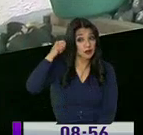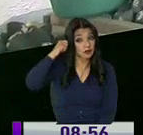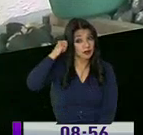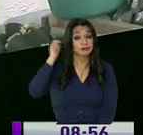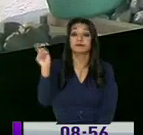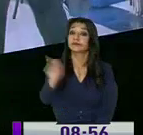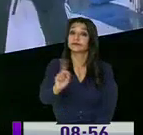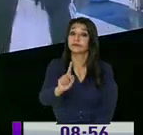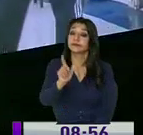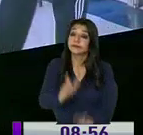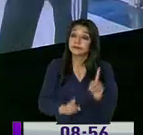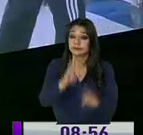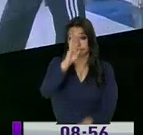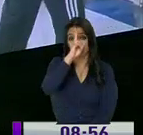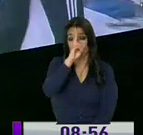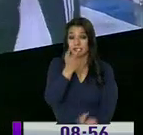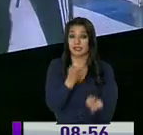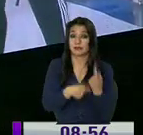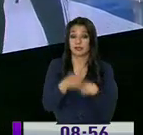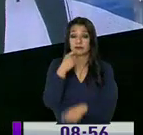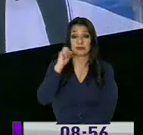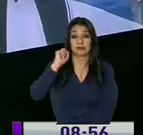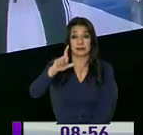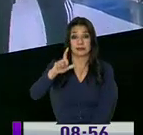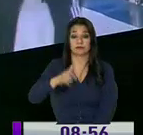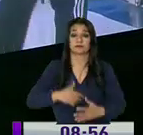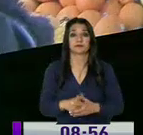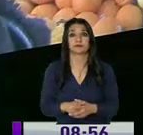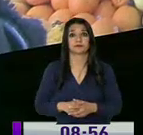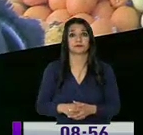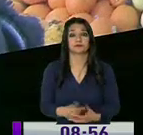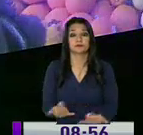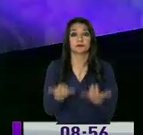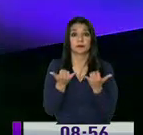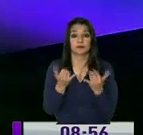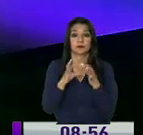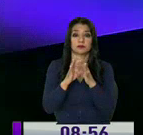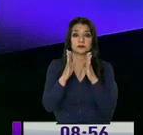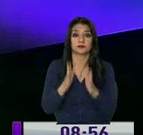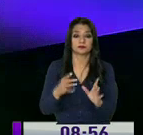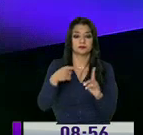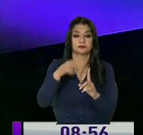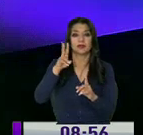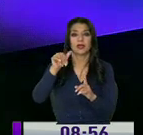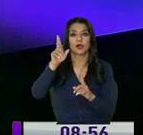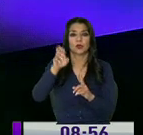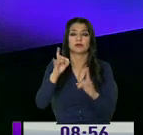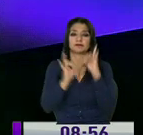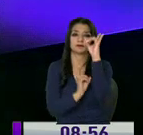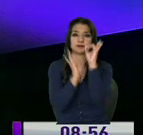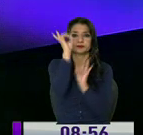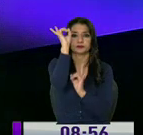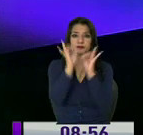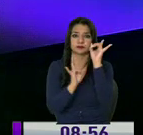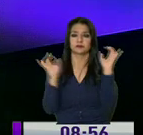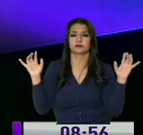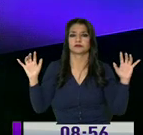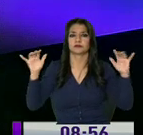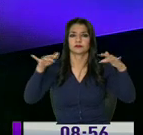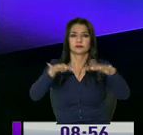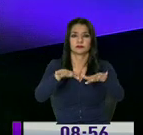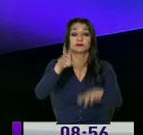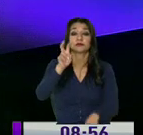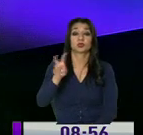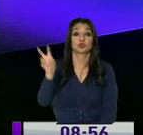quiere especular con el valor de las cosas. Vamos con Darwin Villao, él está allí en Salinas. La afluencia de turistas, dice, y